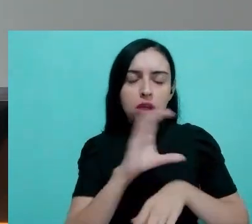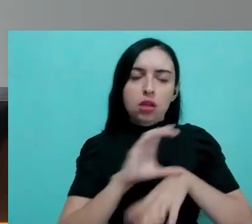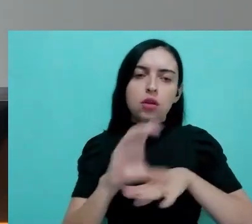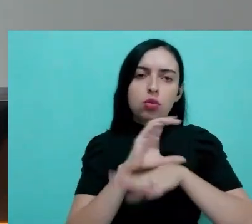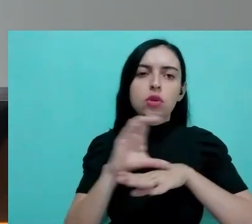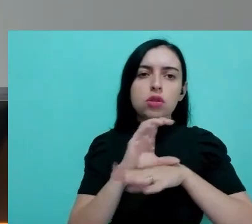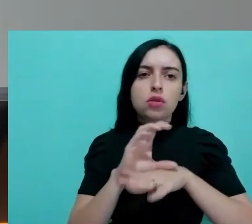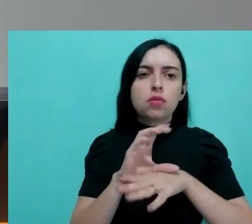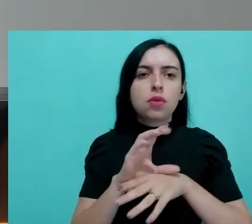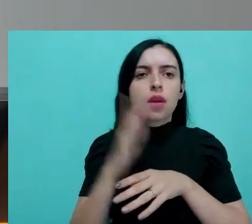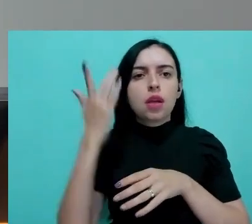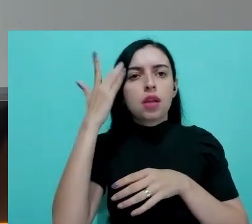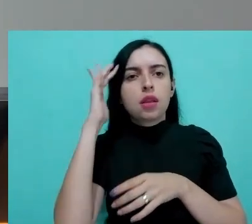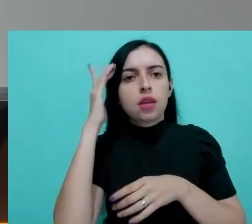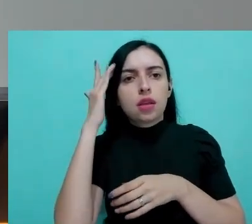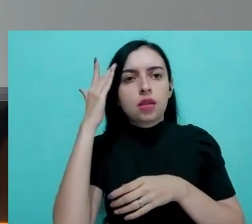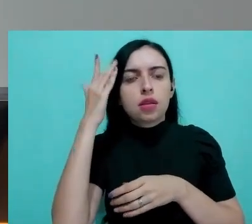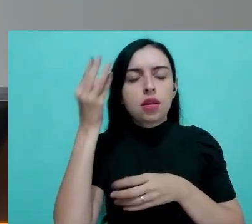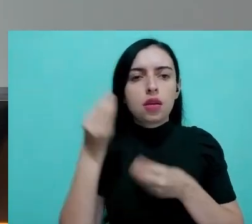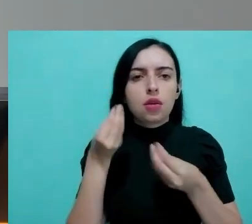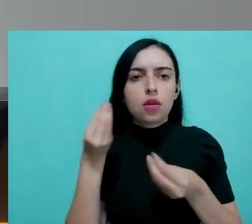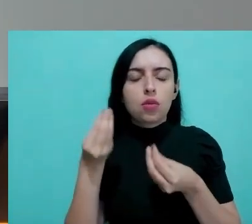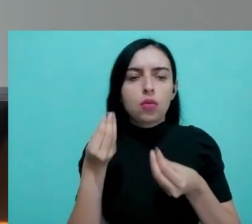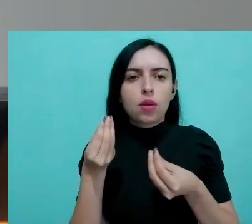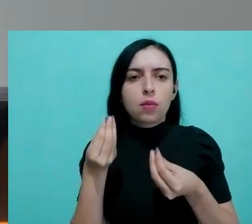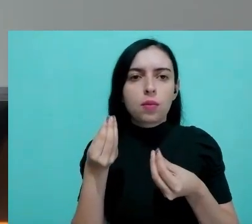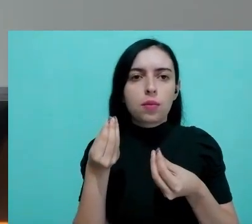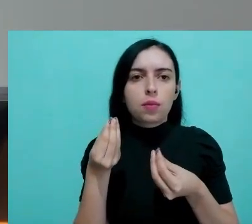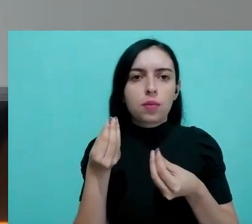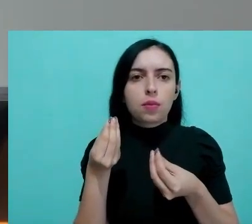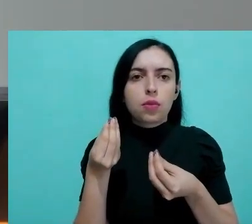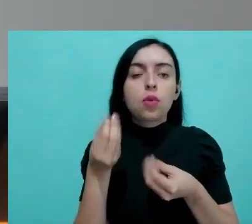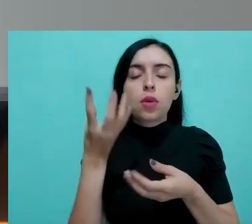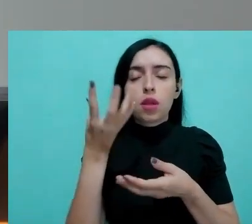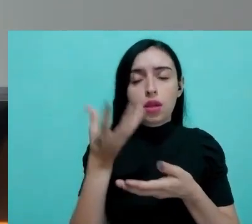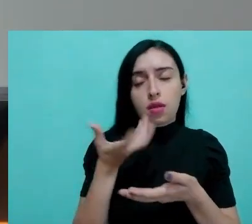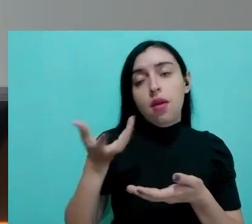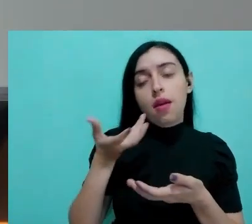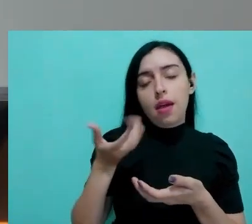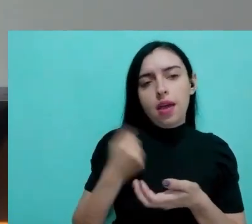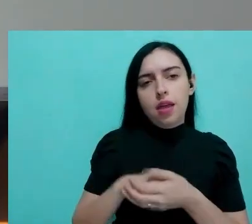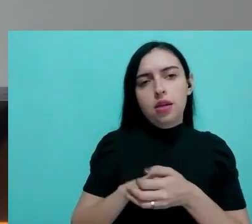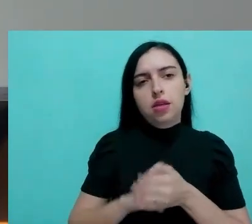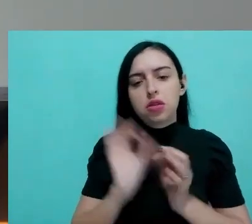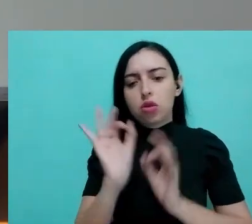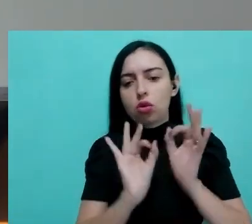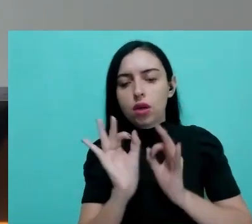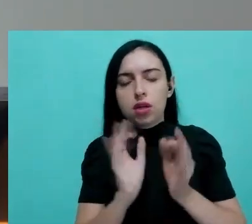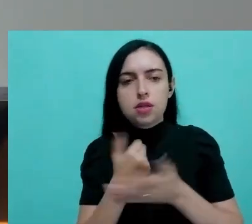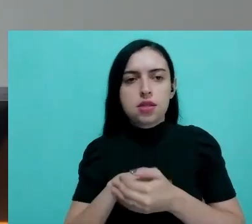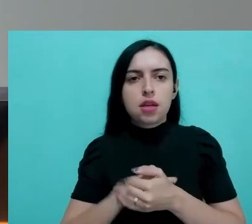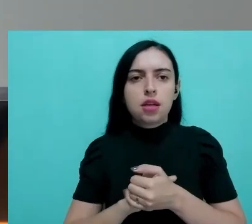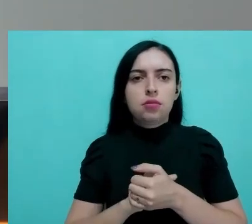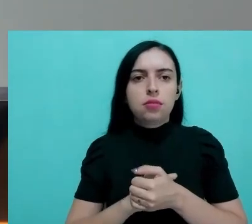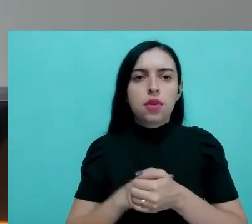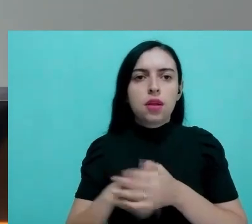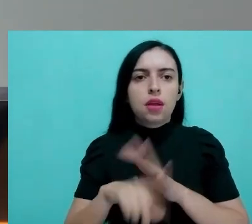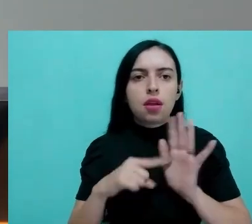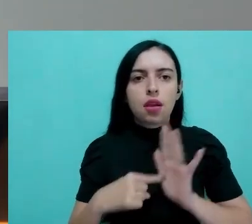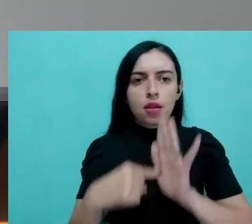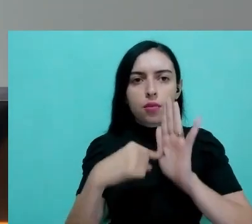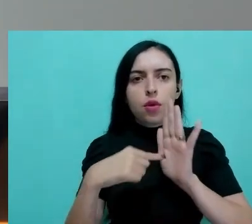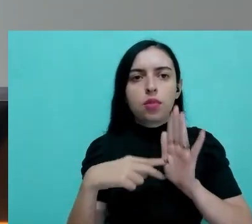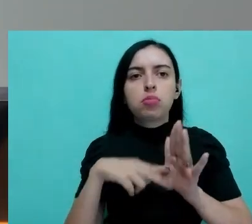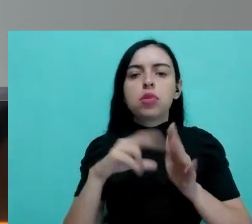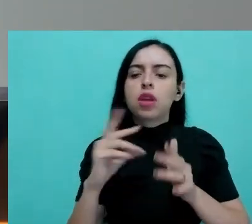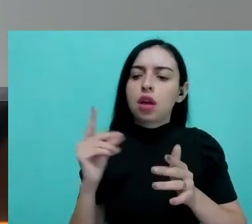entiende consagrar la ideología que prefiere y solidificarla y establecerla de manera durable